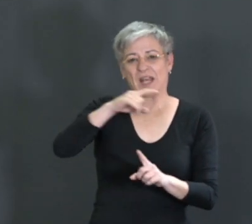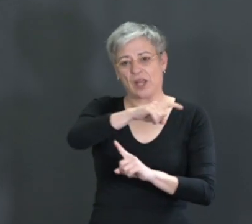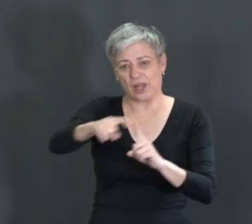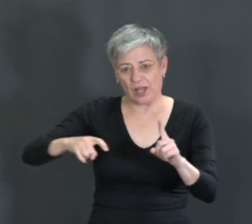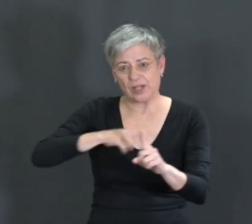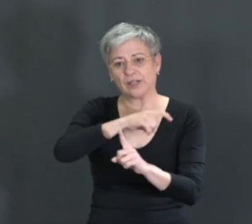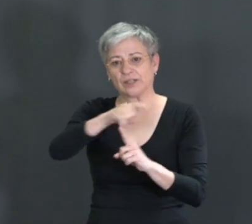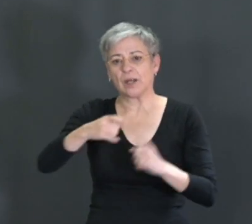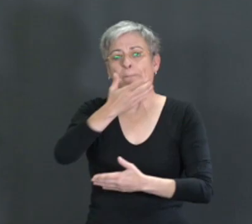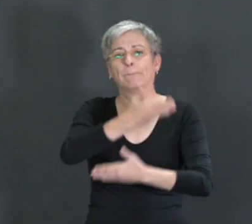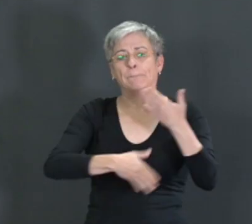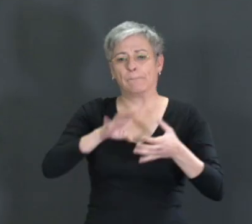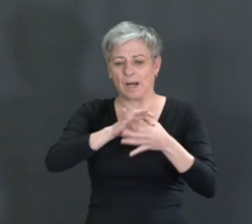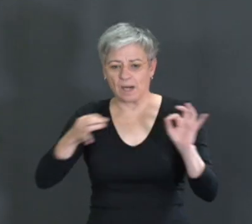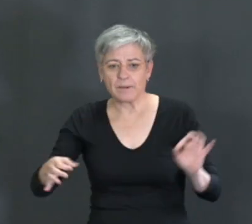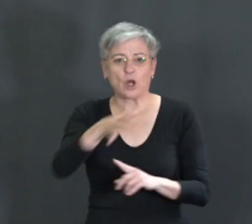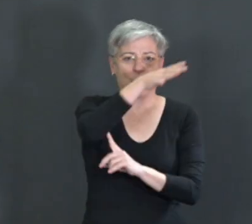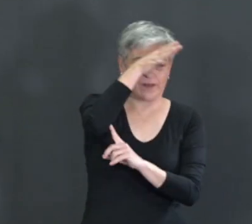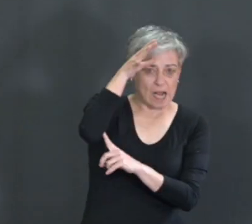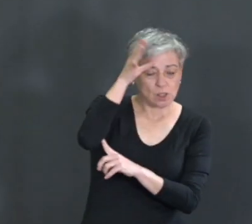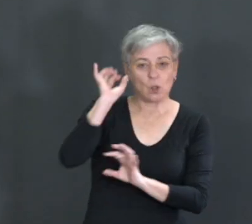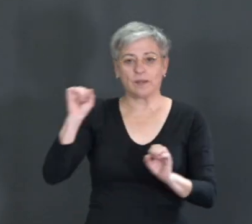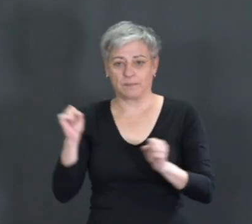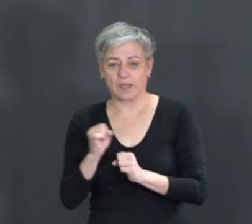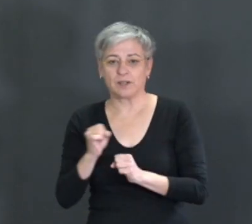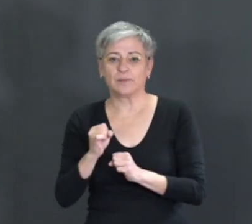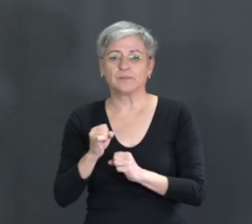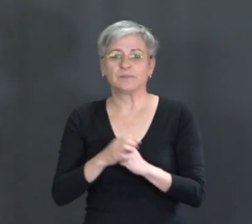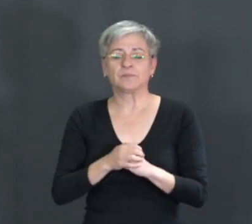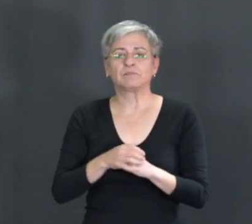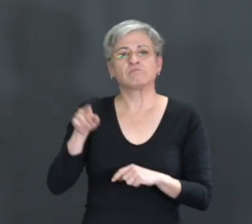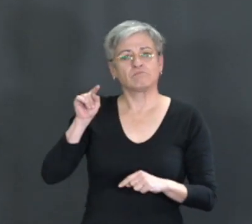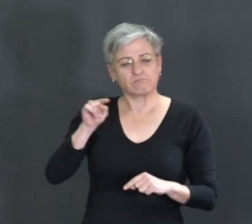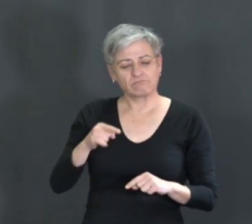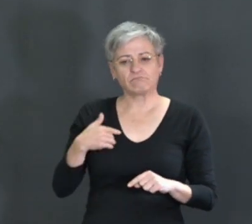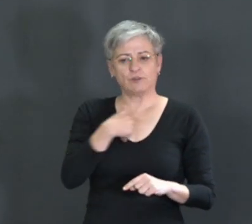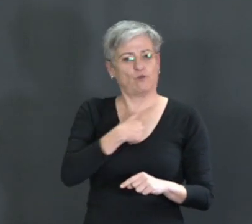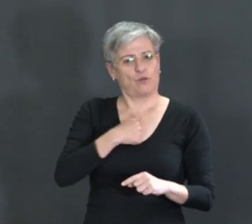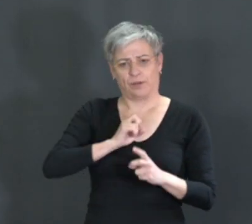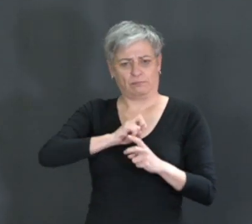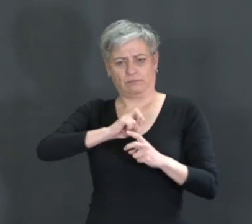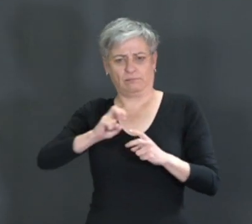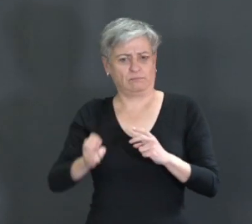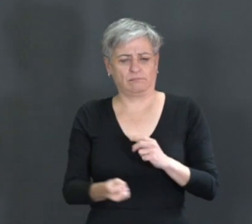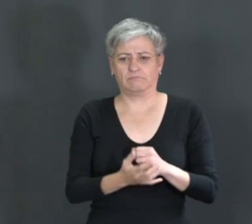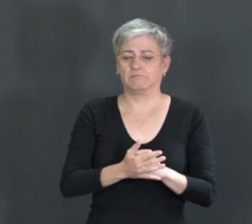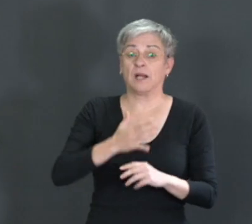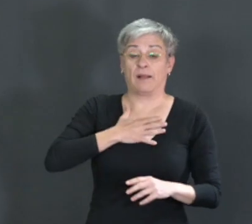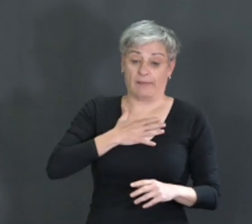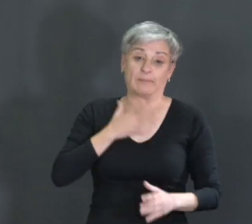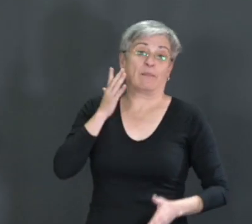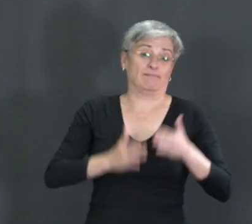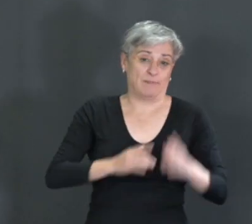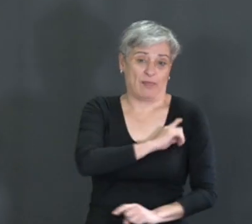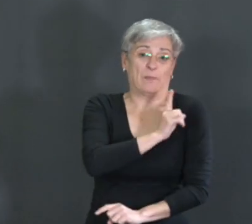los Juegos Paralímpicos, tanto de verano como de invierno. Ha desempeñado diversas funciones, desde ser